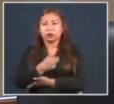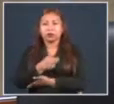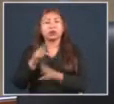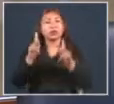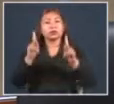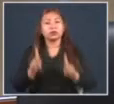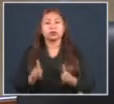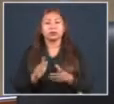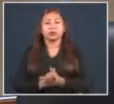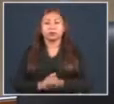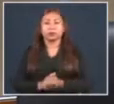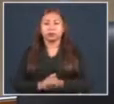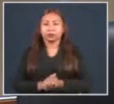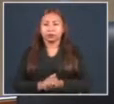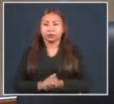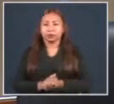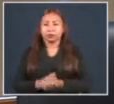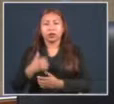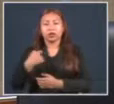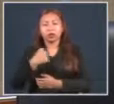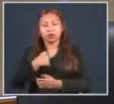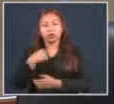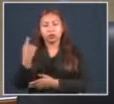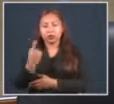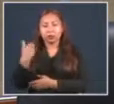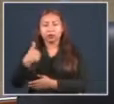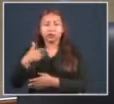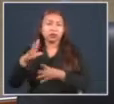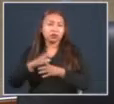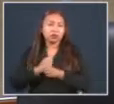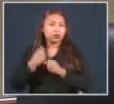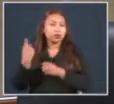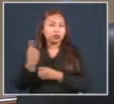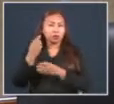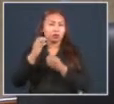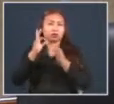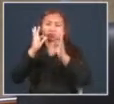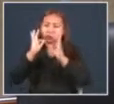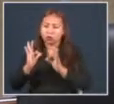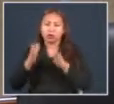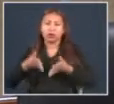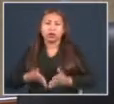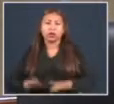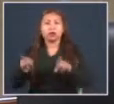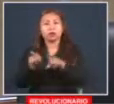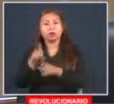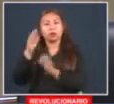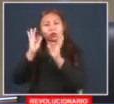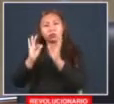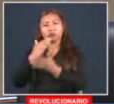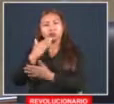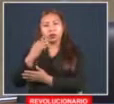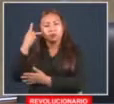presidente, que yo siempre he sido un buen hijo, siempre he sido un buen padre y siempre he sido un buen